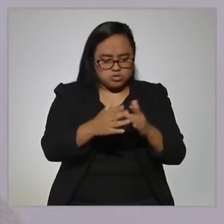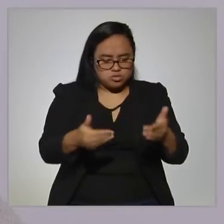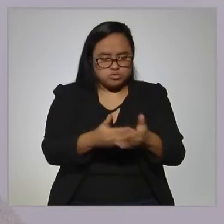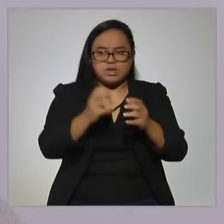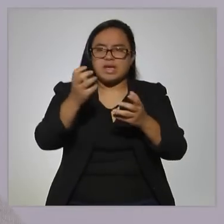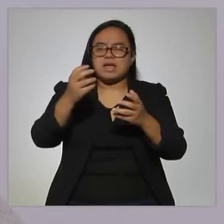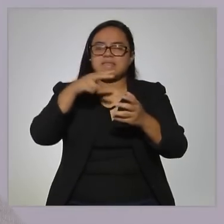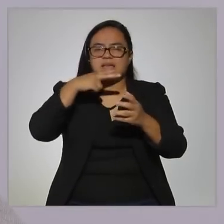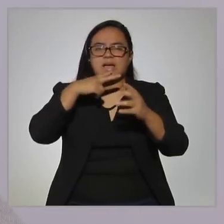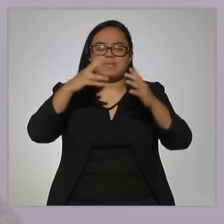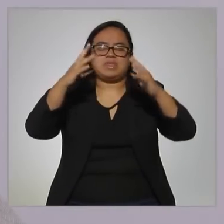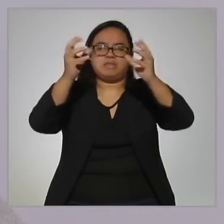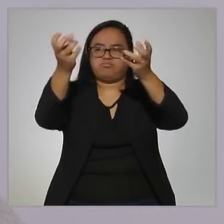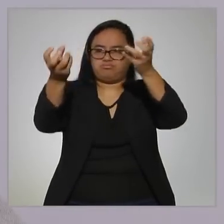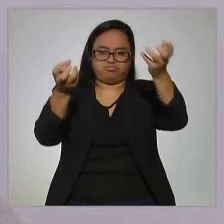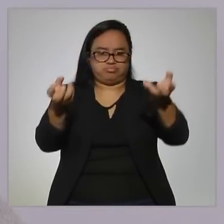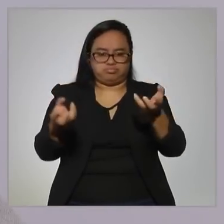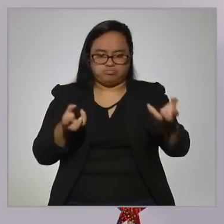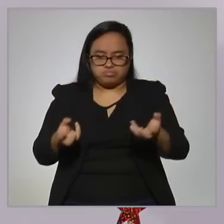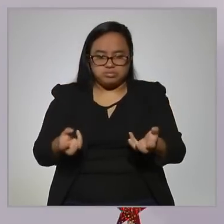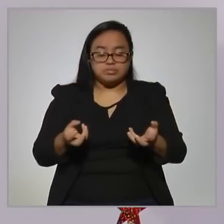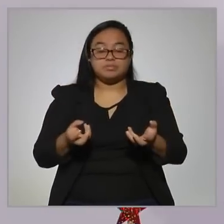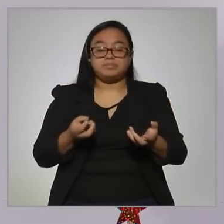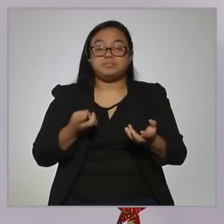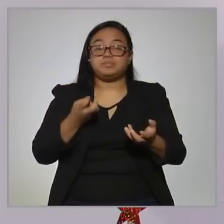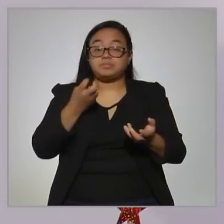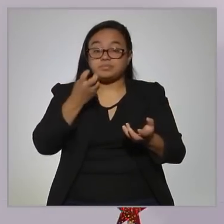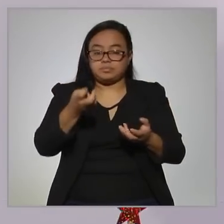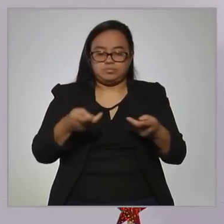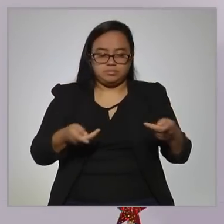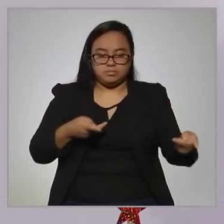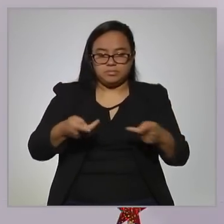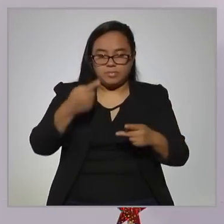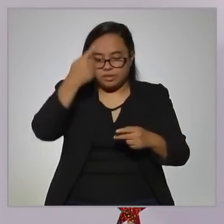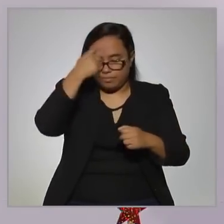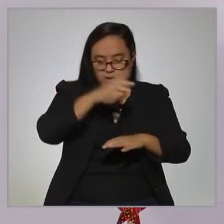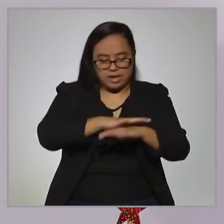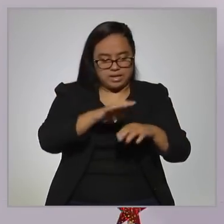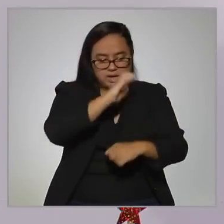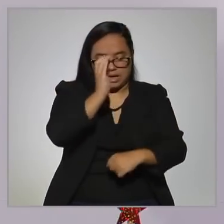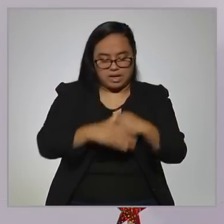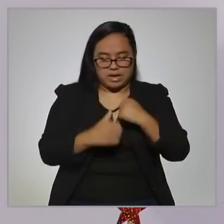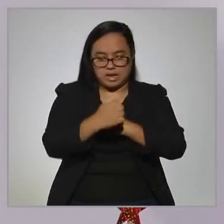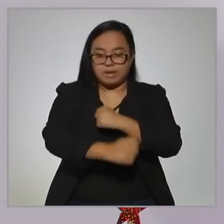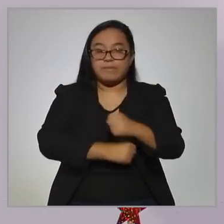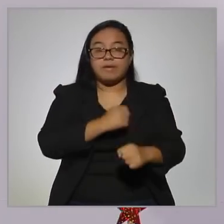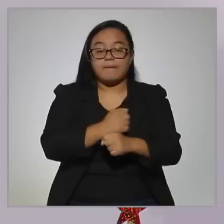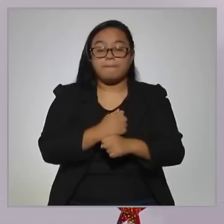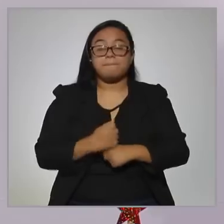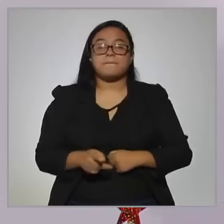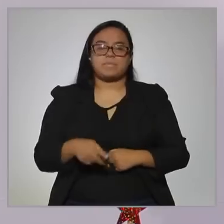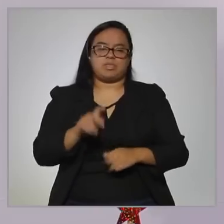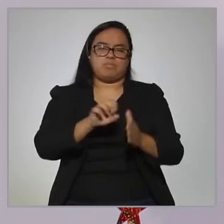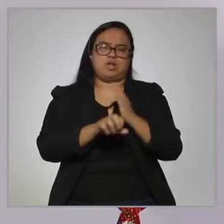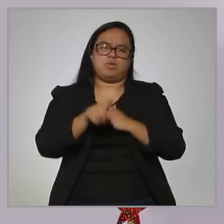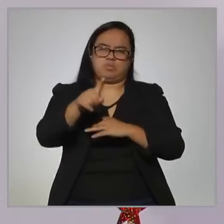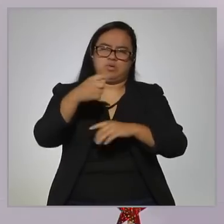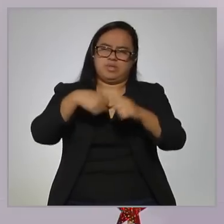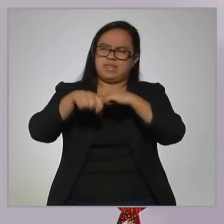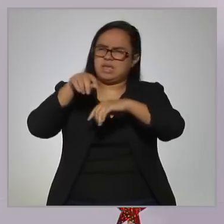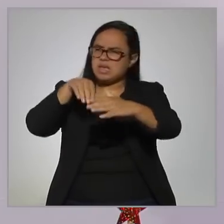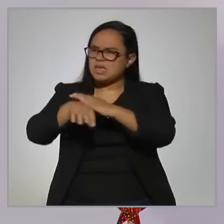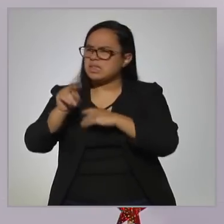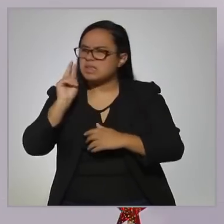esferas, todo lo que es la simbología, que de alguna manera está preparando el fin de año, ¿sí? Pero si uno va a las tiendas ahora,